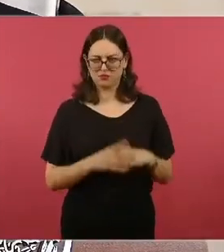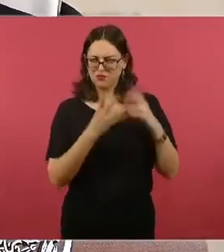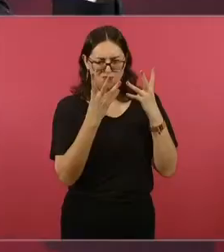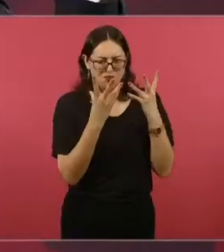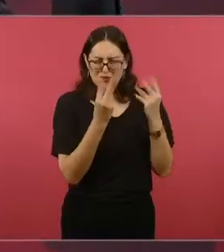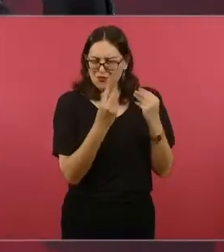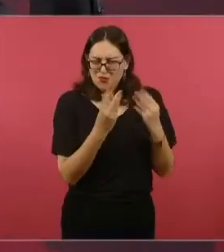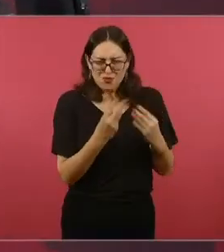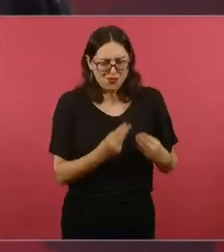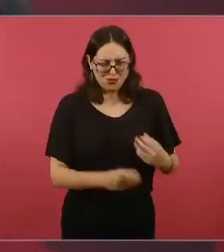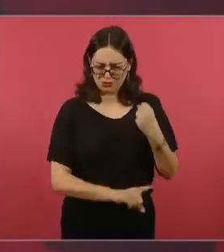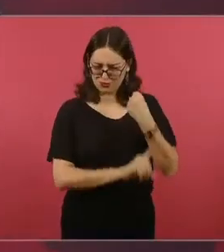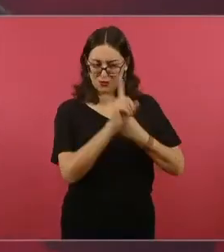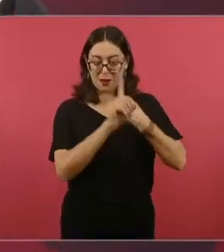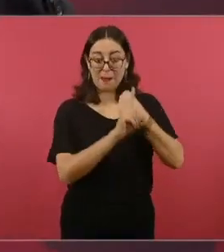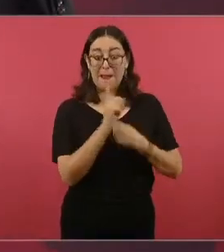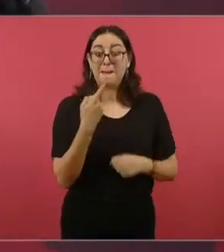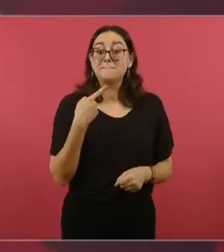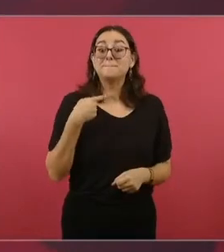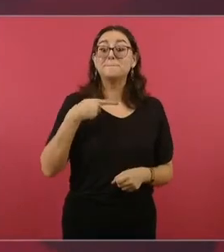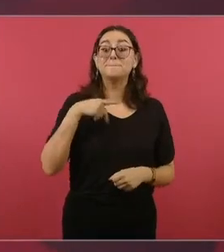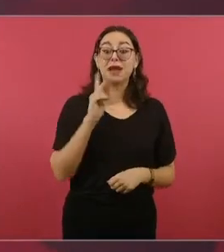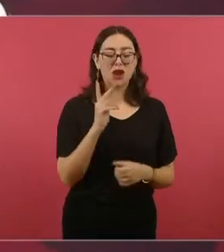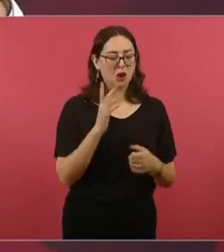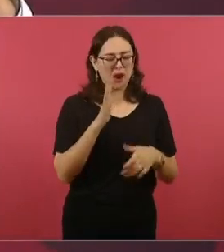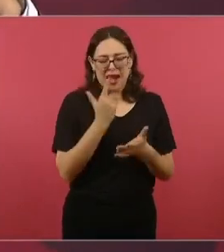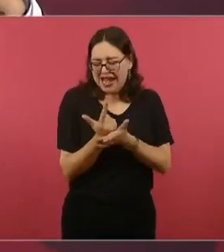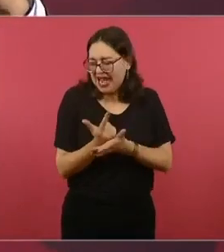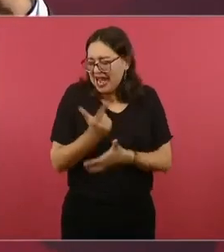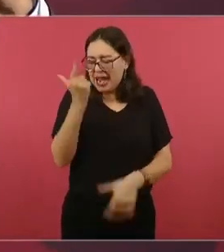se llevaban 15 años consecutivos